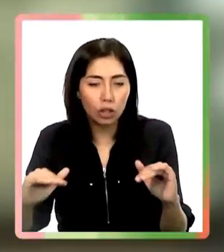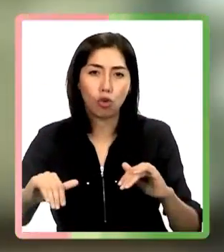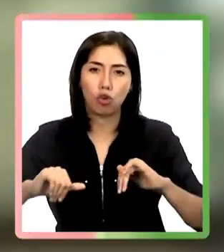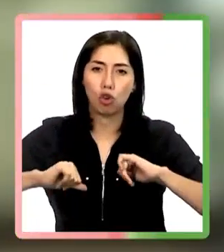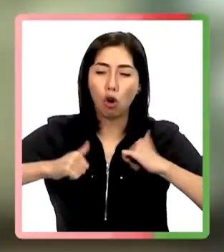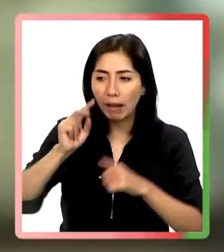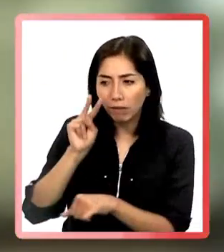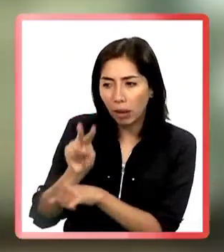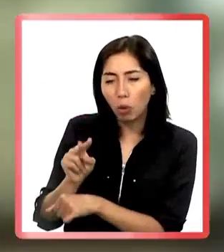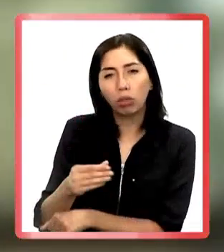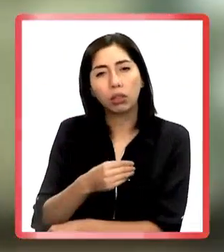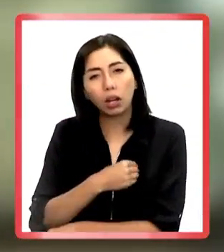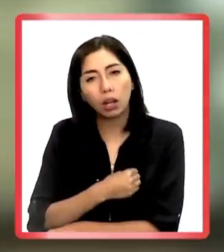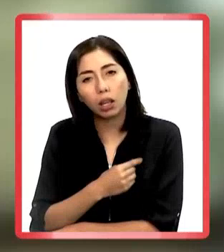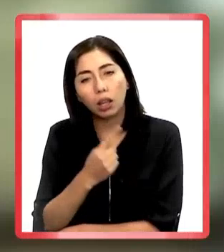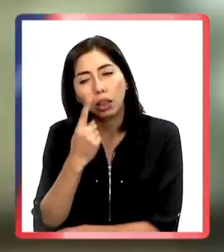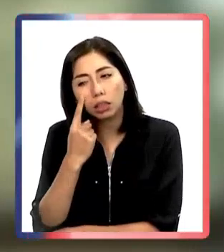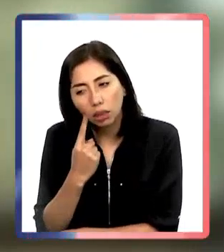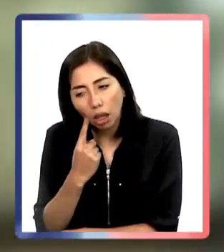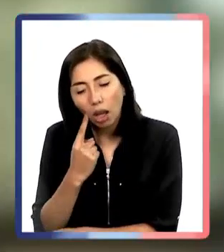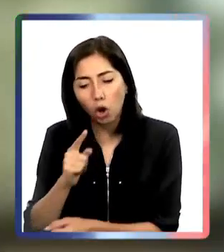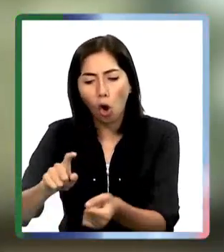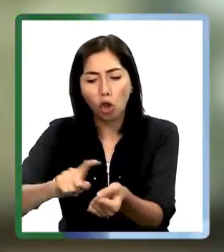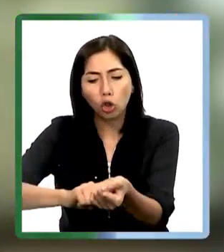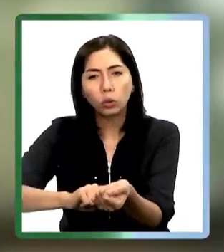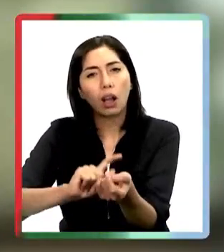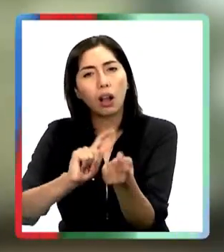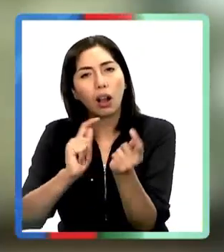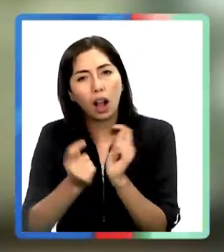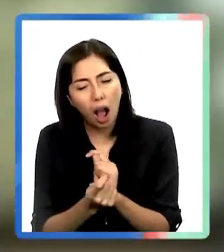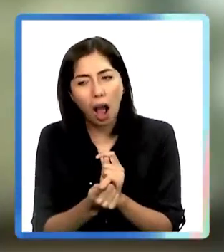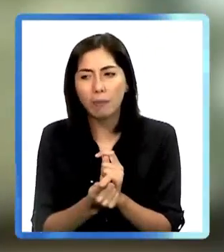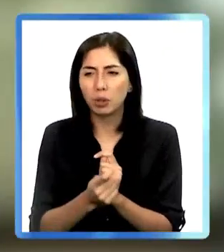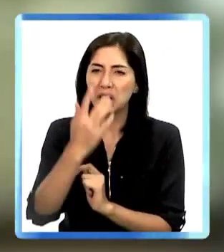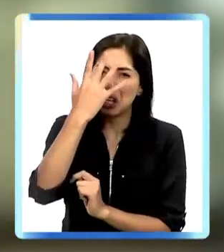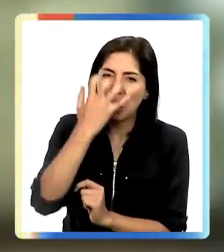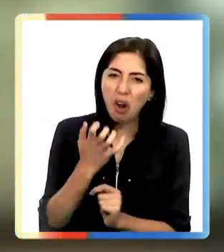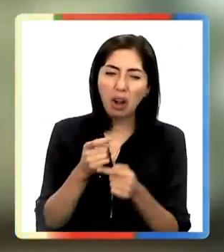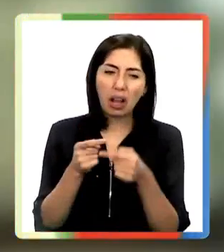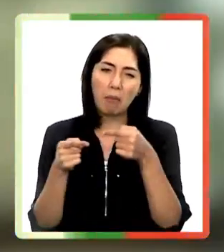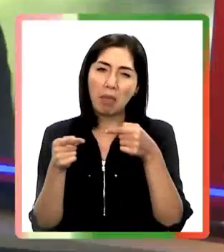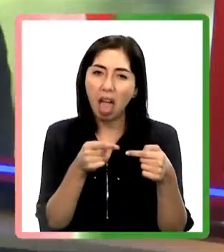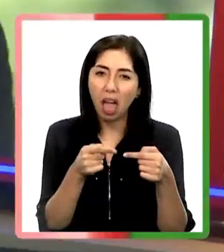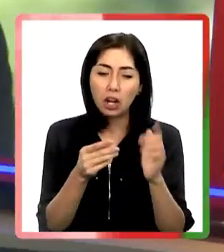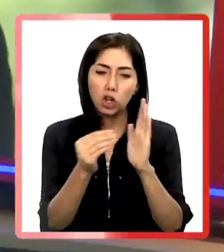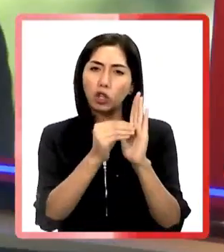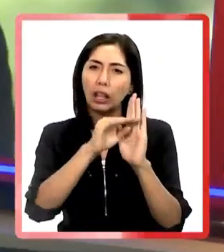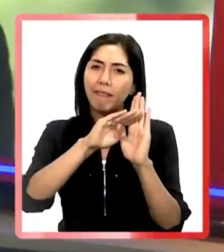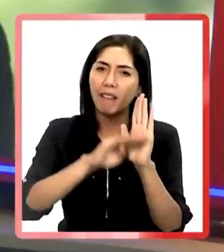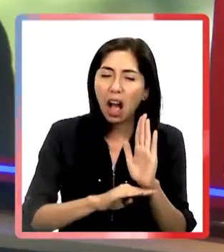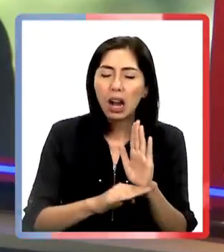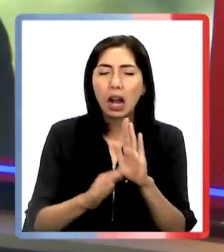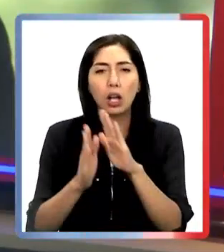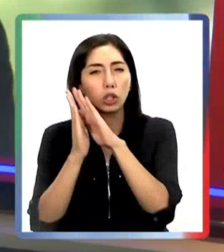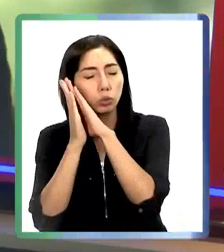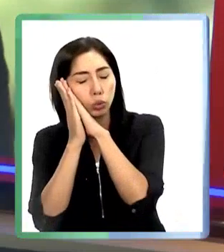importantes en nuestros niños, si los vemos más tristes, cambios de conducta, irritabilidad,